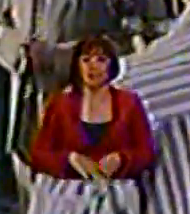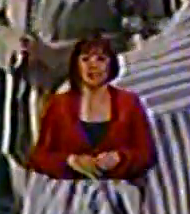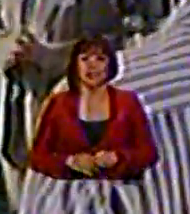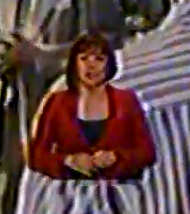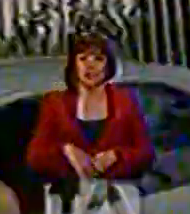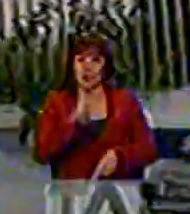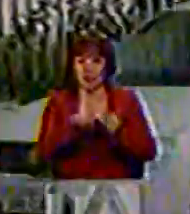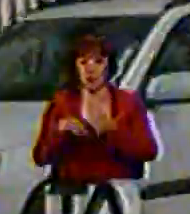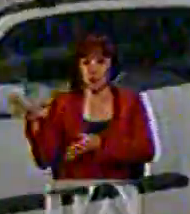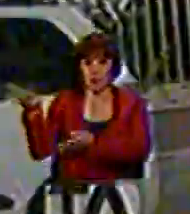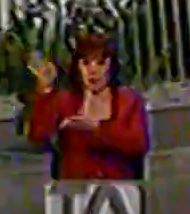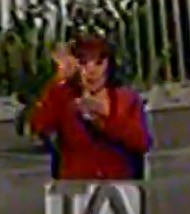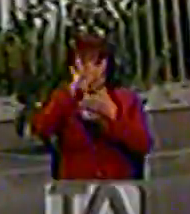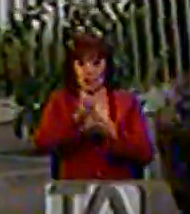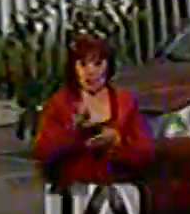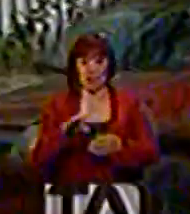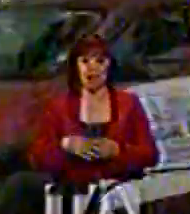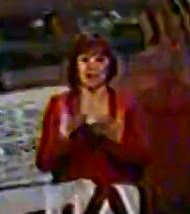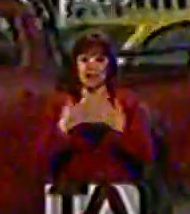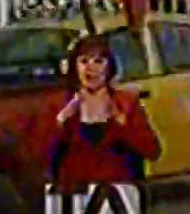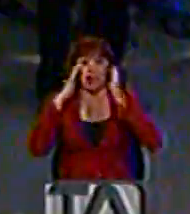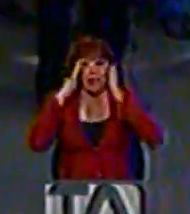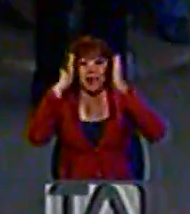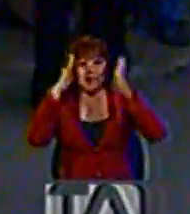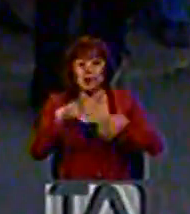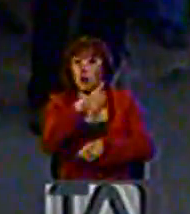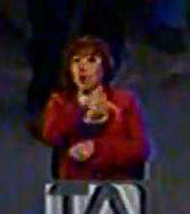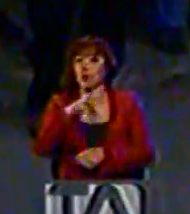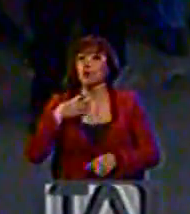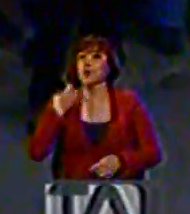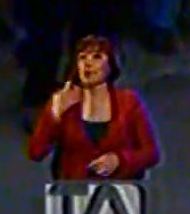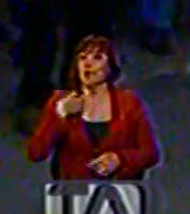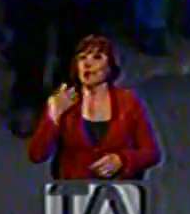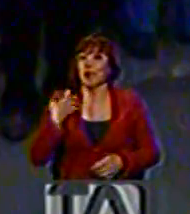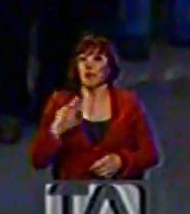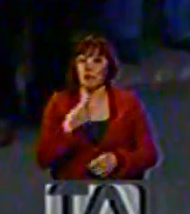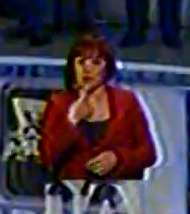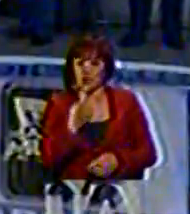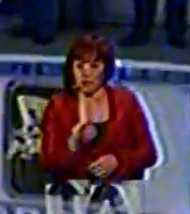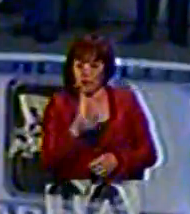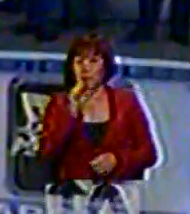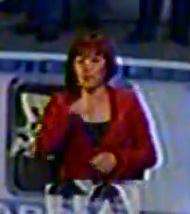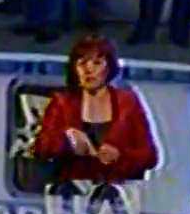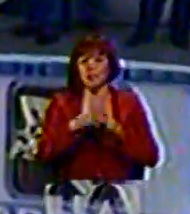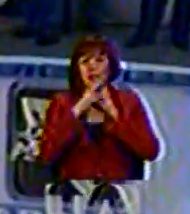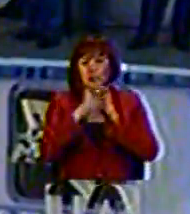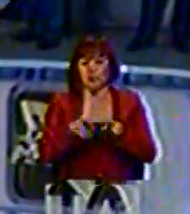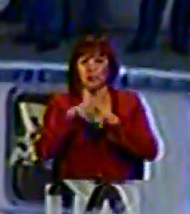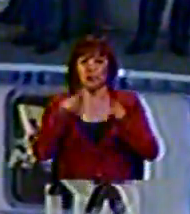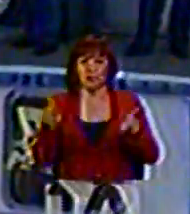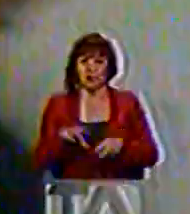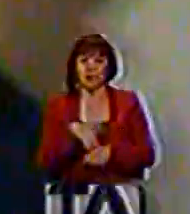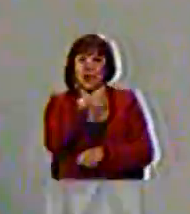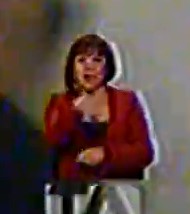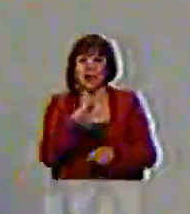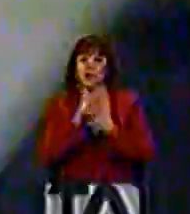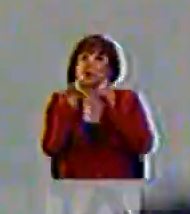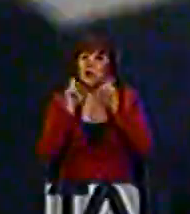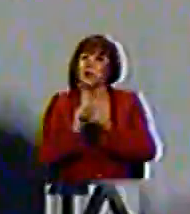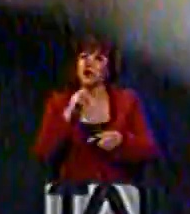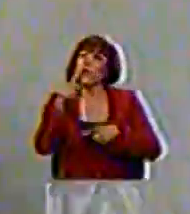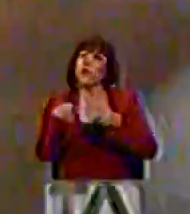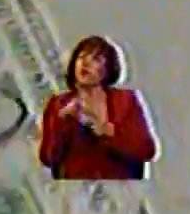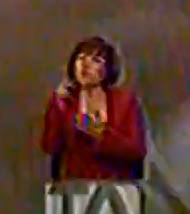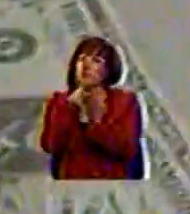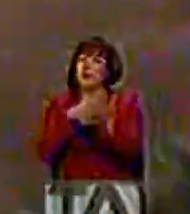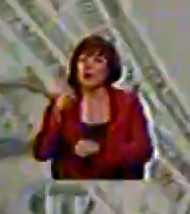diferentes entidades de gobierno han atendido los reclamos de los trabajadores, ofreciendo diferentes respuestas a la pregunta: ¿cuándo van a ponerse al día